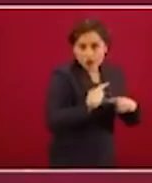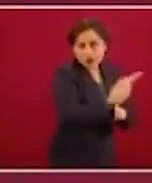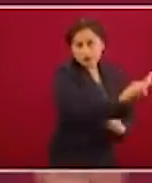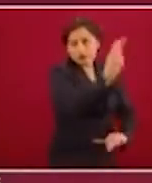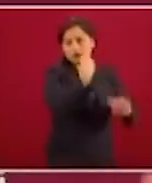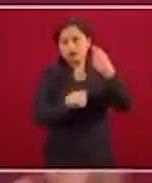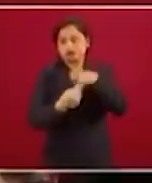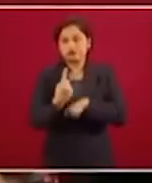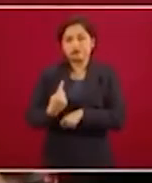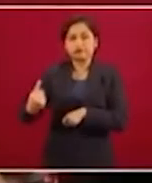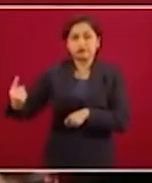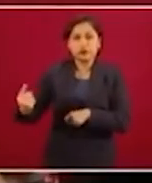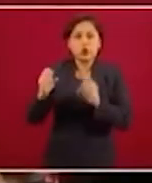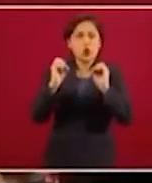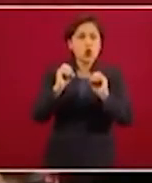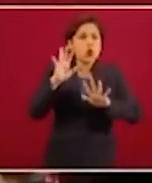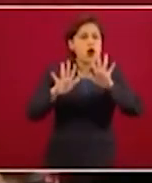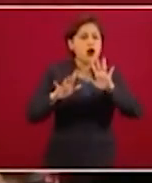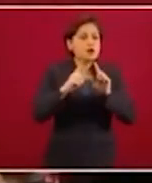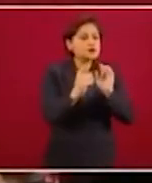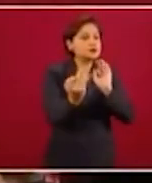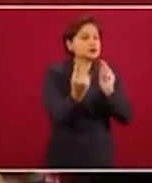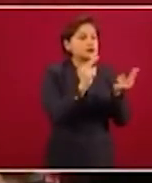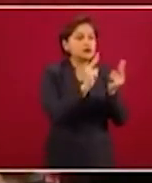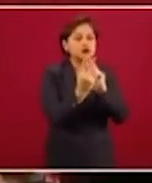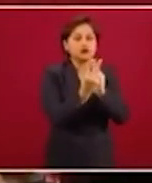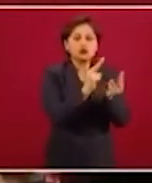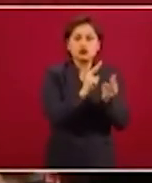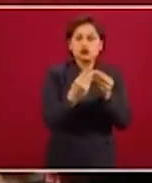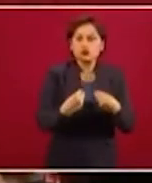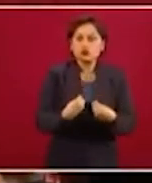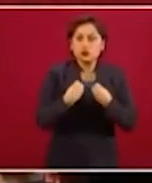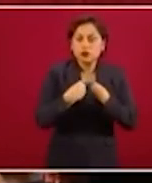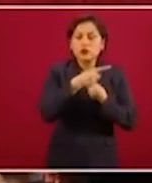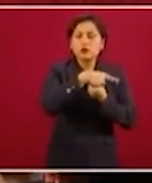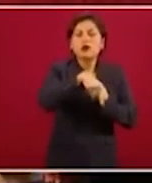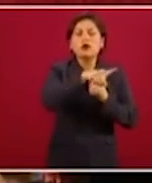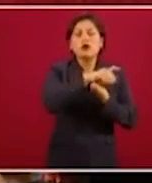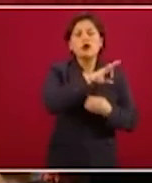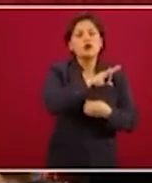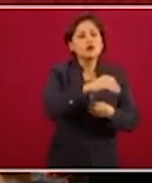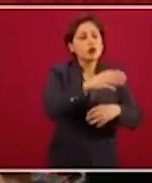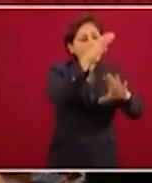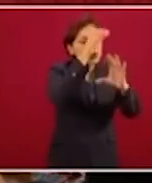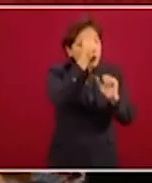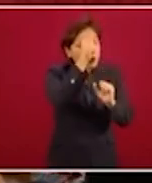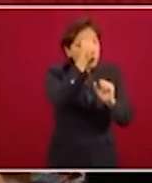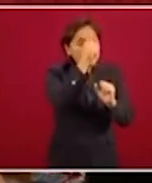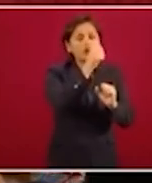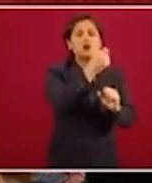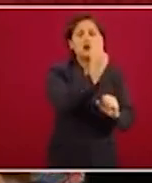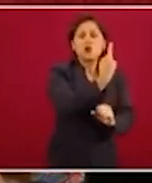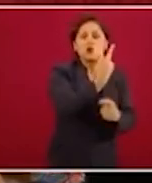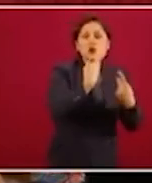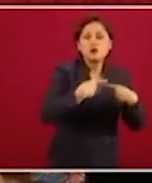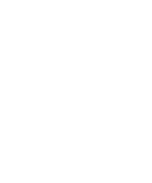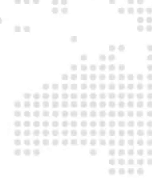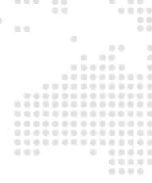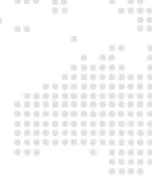vecinos, incluso personas no familiares, para reducir el número de personas en la vía pública.